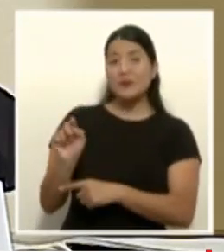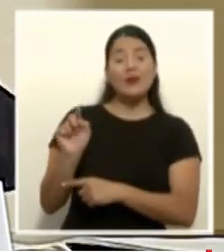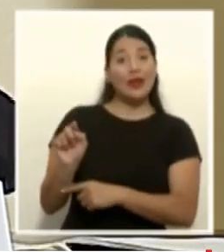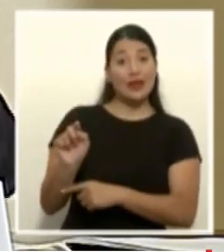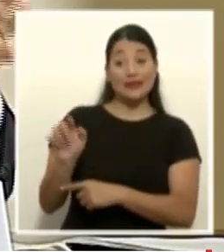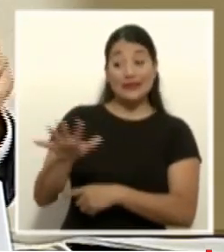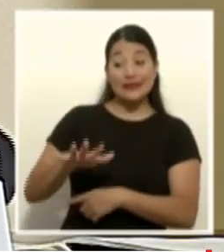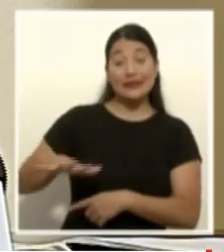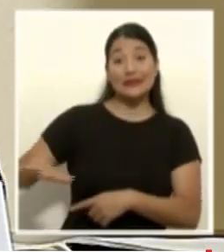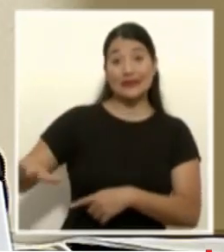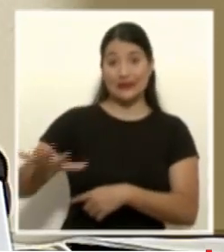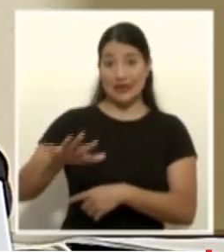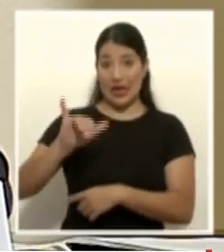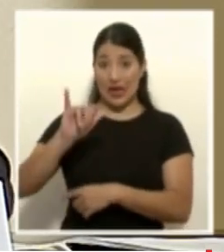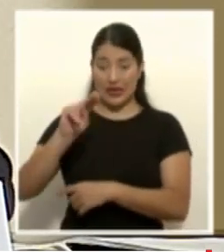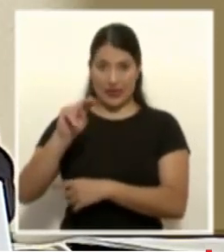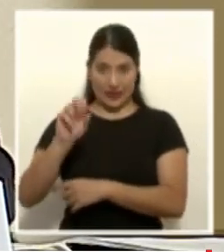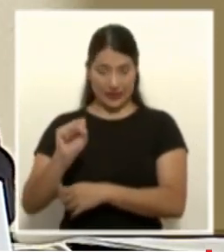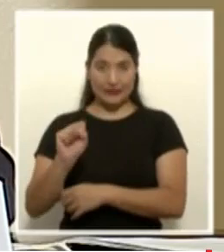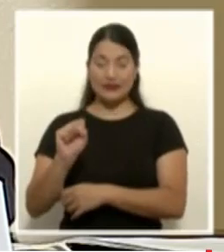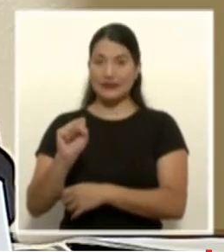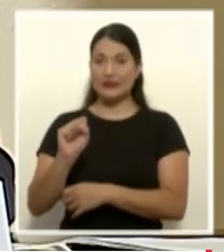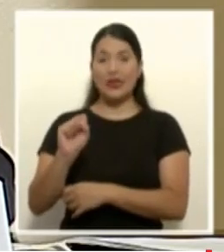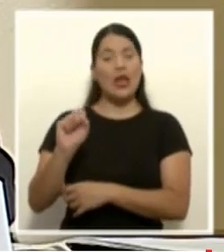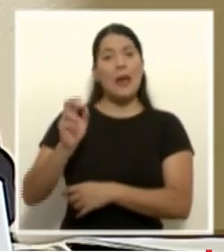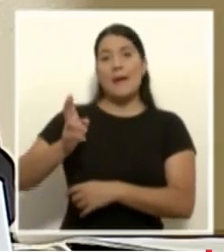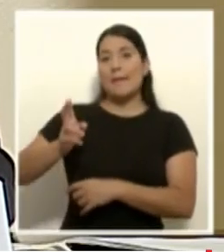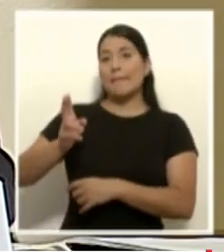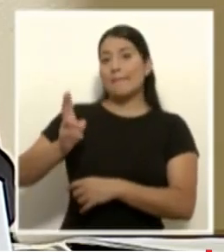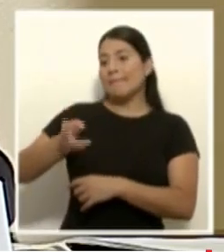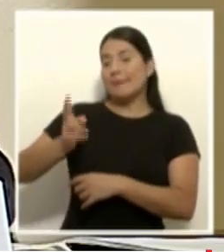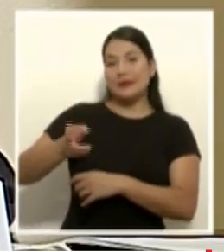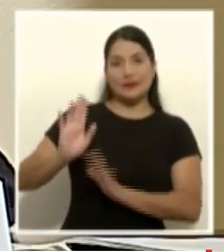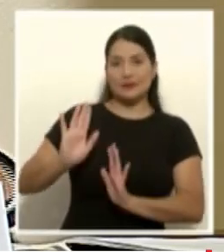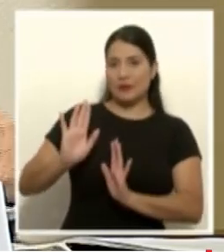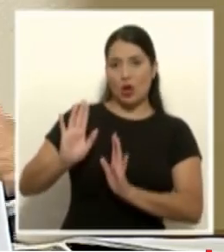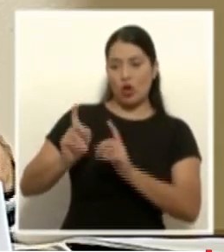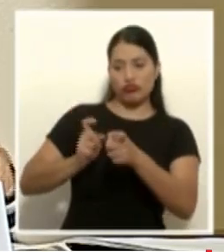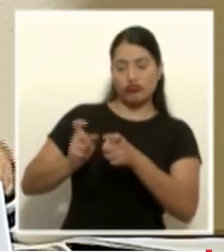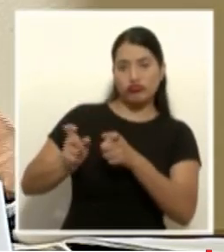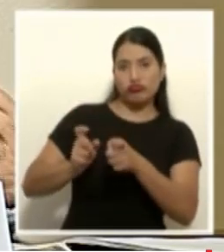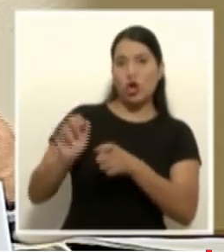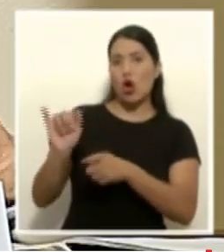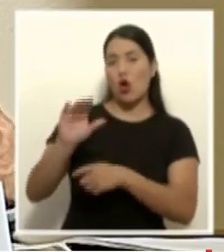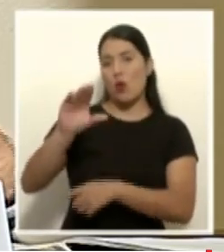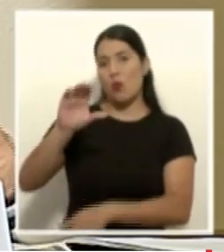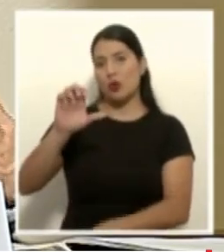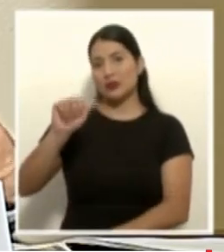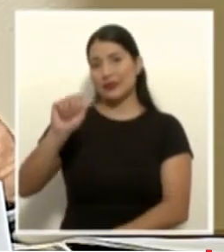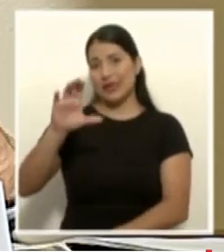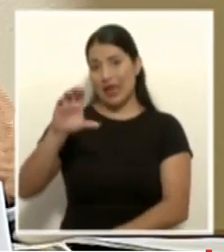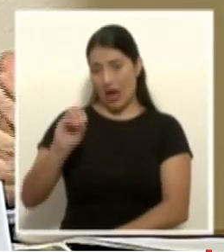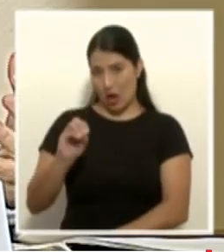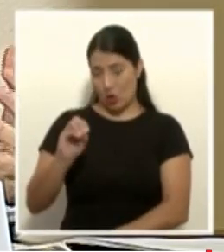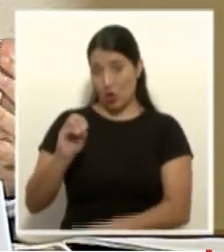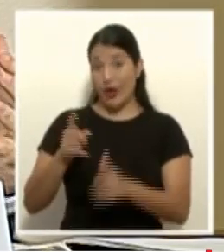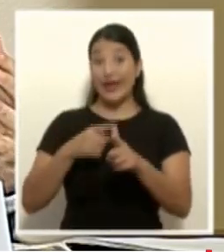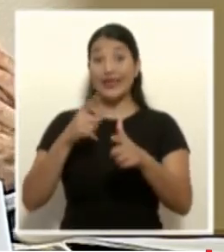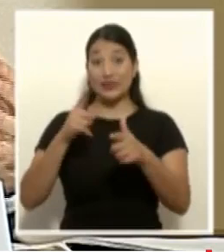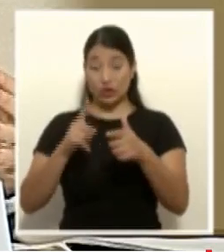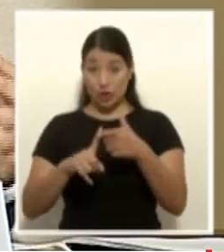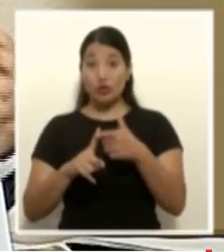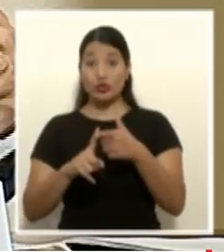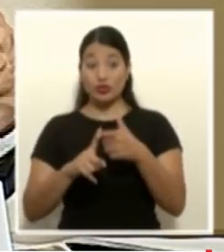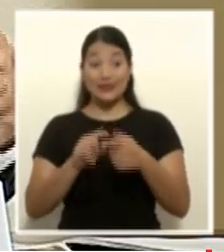bajo la misma dirección de SEACO, así que normalmente los agrupamos, así que serían 85